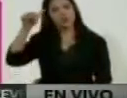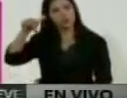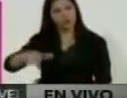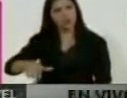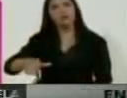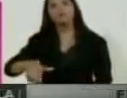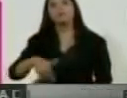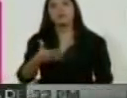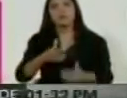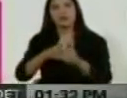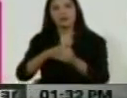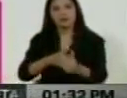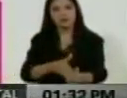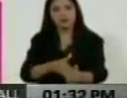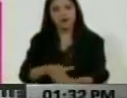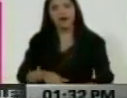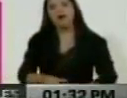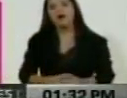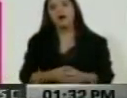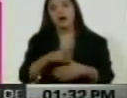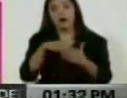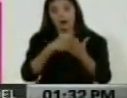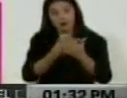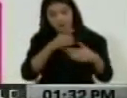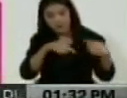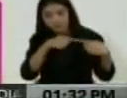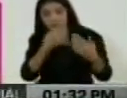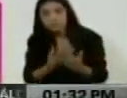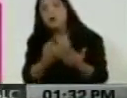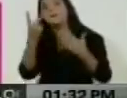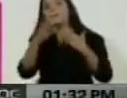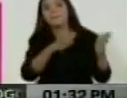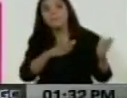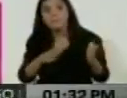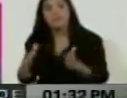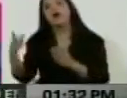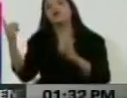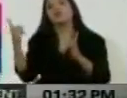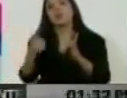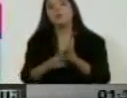para llevar adelante hasta sus últimas consecuencias este plan estratégico